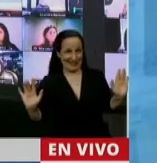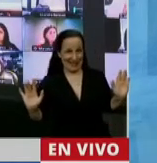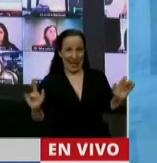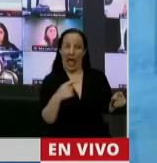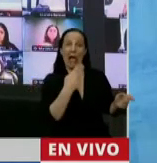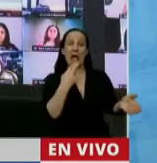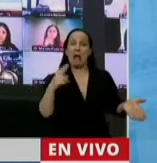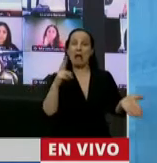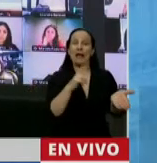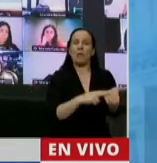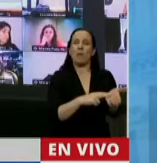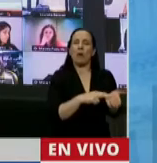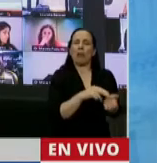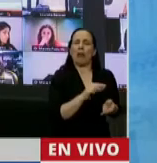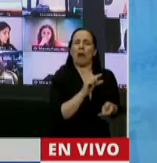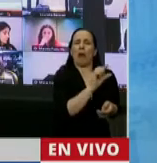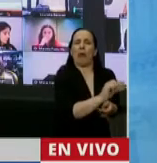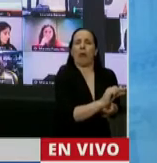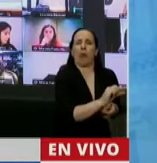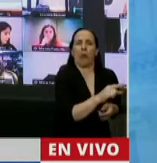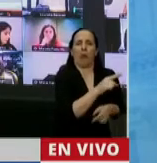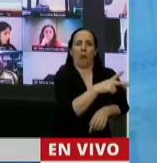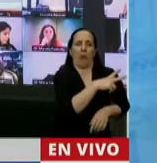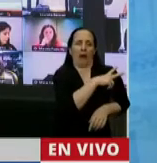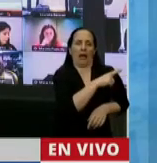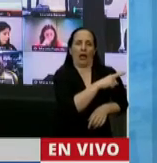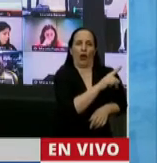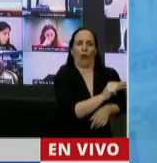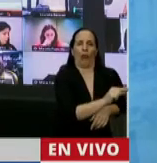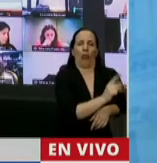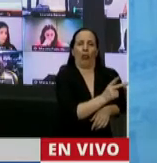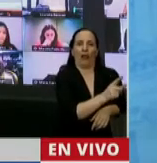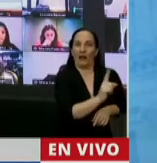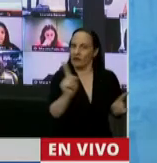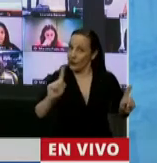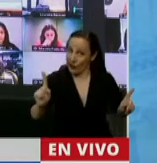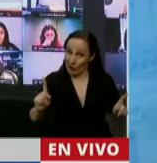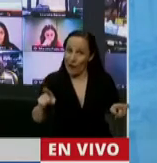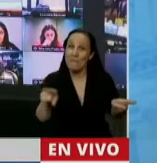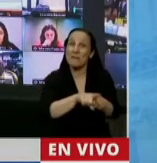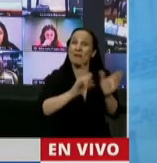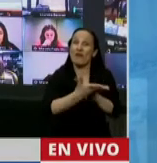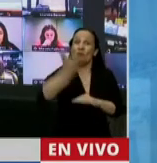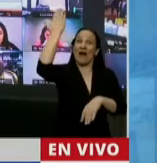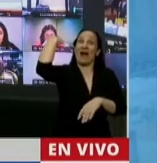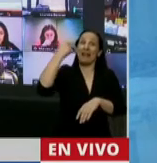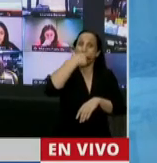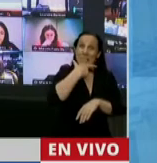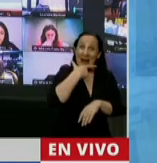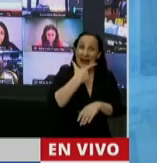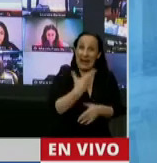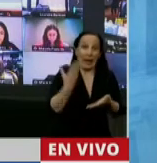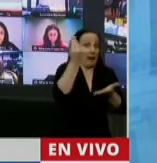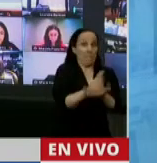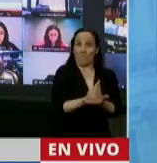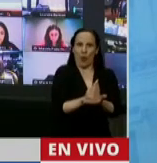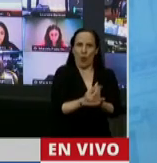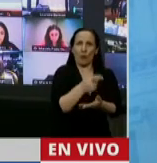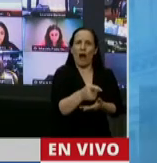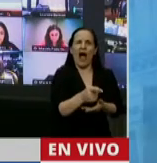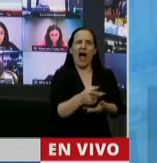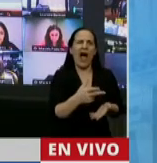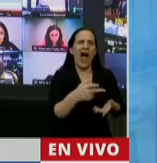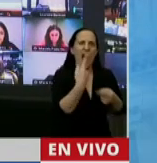total. Es el mejor ejemplo, como vos bien decís, Dani, porque la ley de bosques, no importa el tinte político de quienes estuvieron en el gobierno